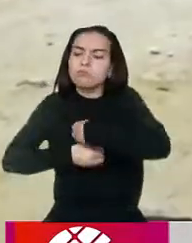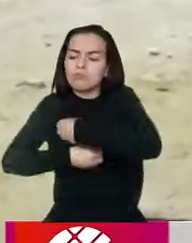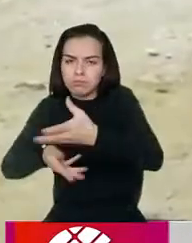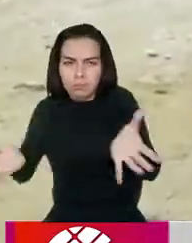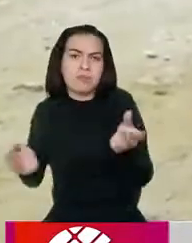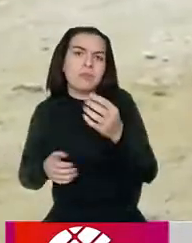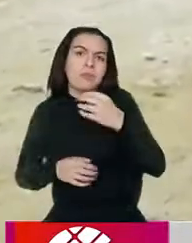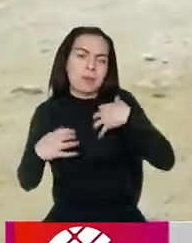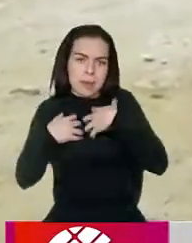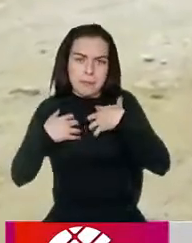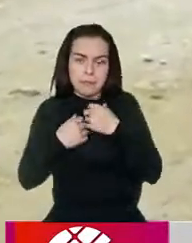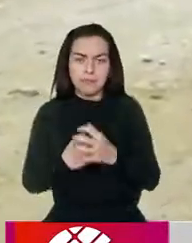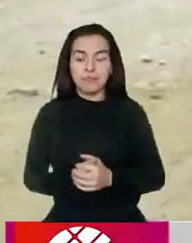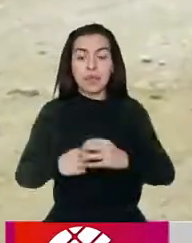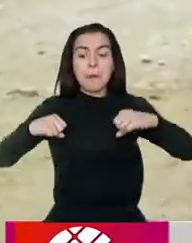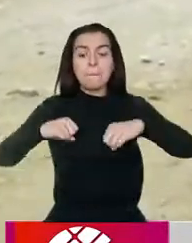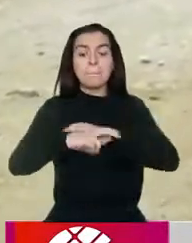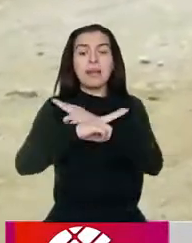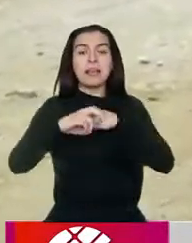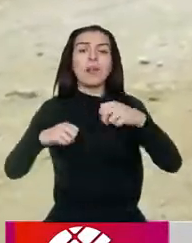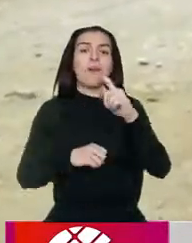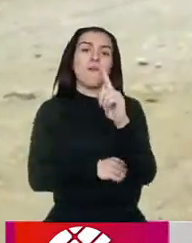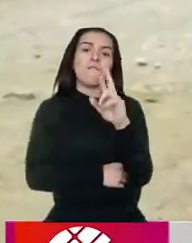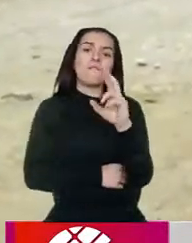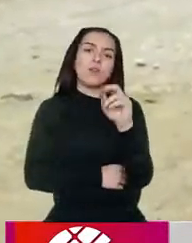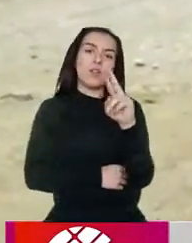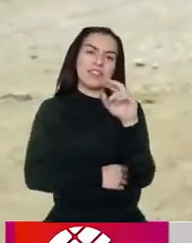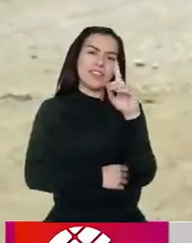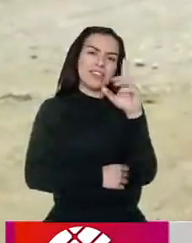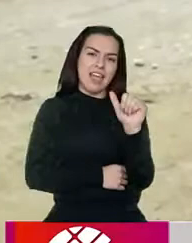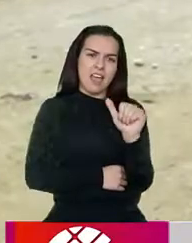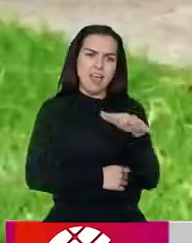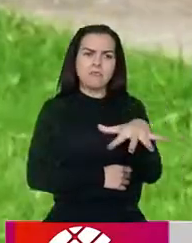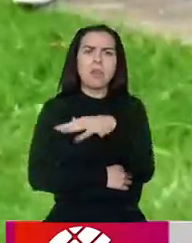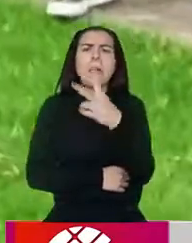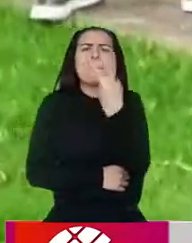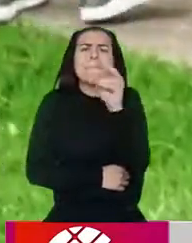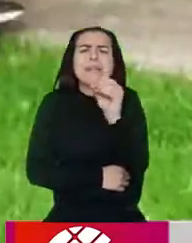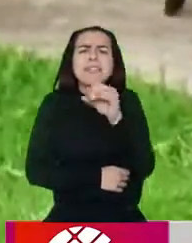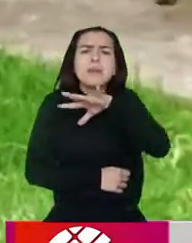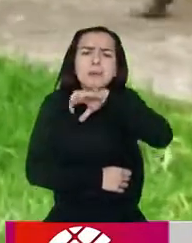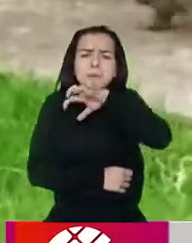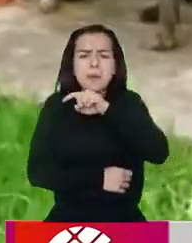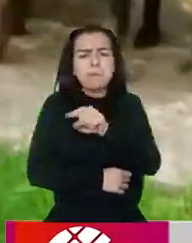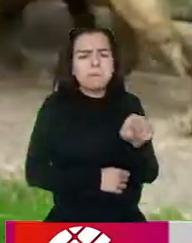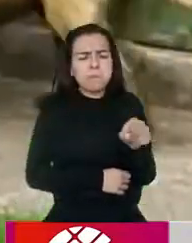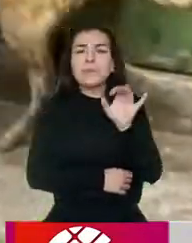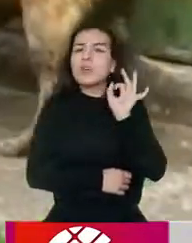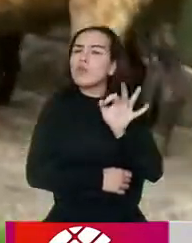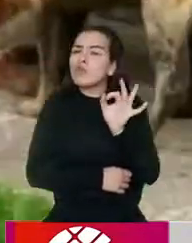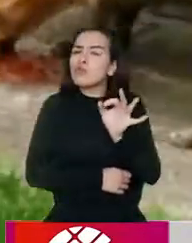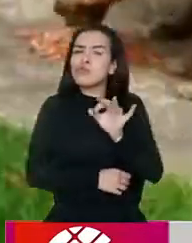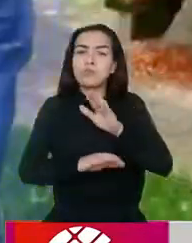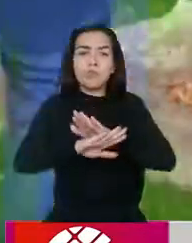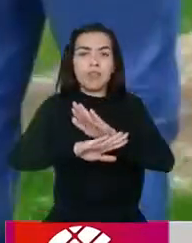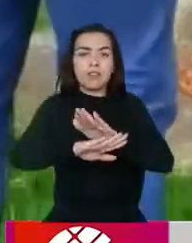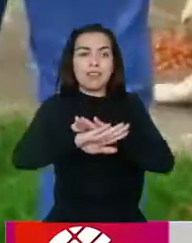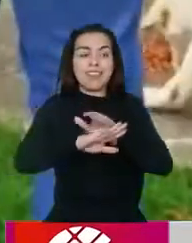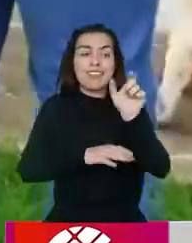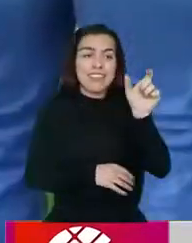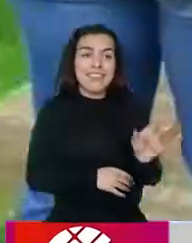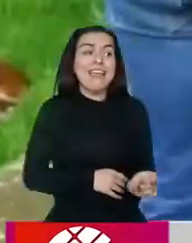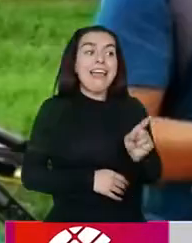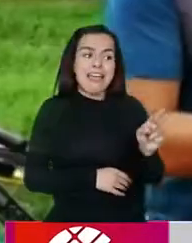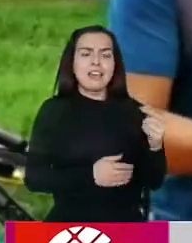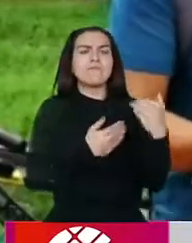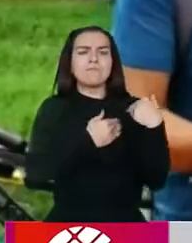Parque La Florida, más de 20 perros se han acostumbrado a recibir la ración de comida que en horas de la tarde les suministran los jóvenes de barrios